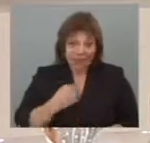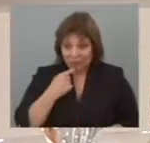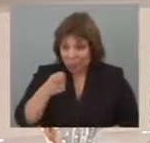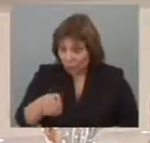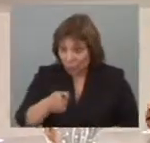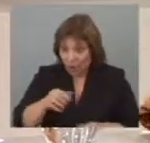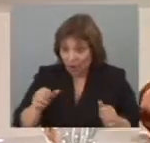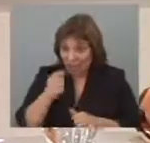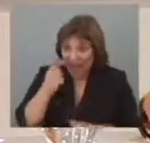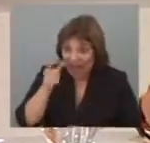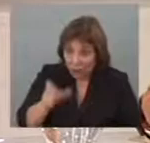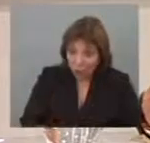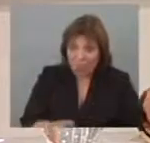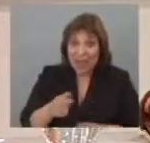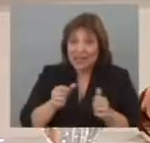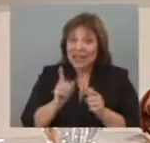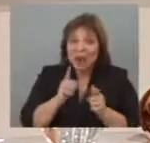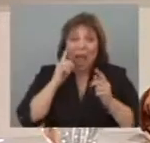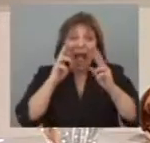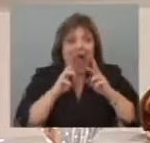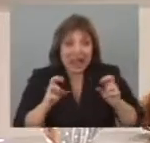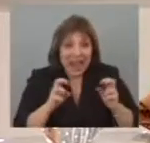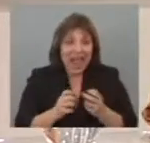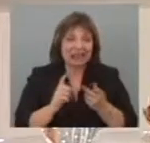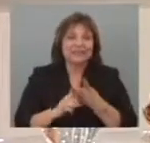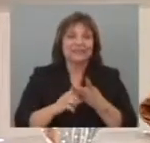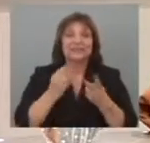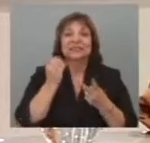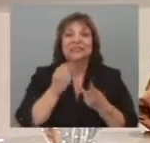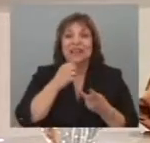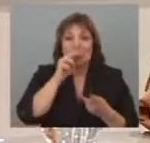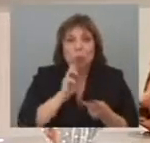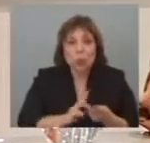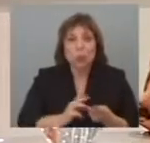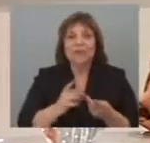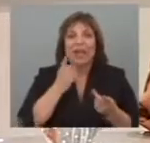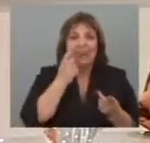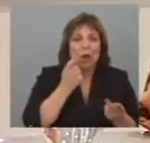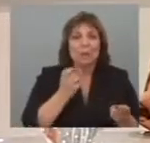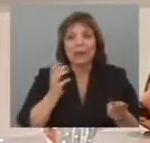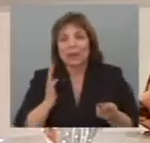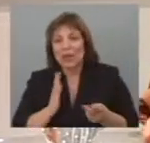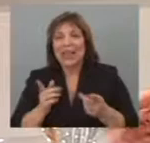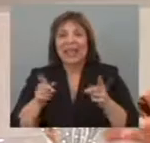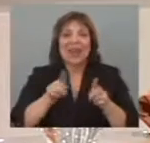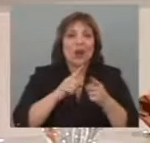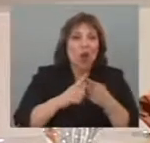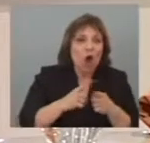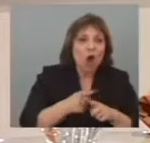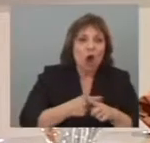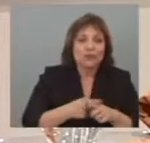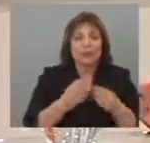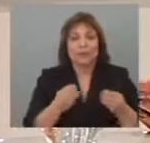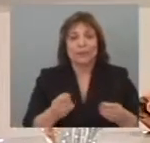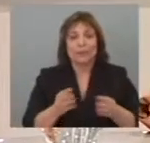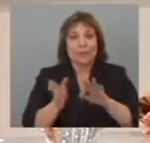las hagas porque sos varón. Estamos analizando qué pasa con las conductas de las chicas y de los chicos en una relación de pareja. Otra de las cosas que